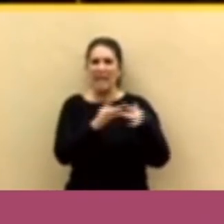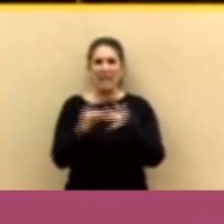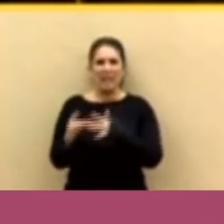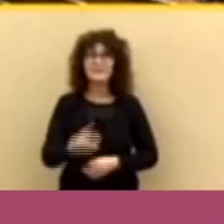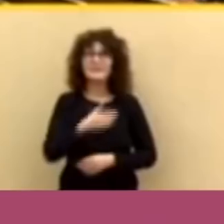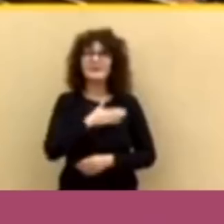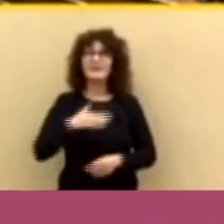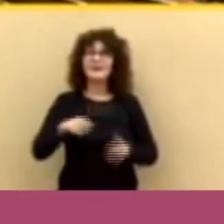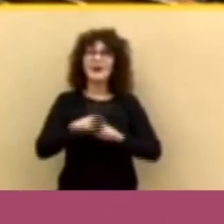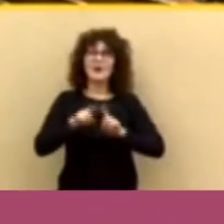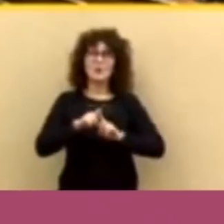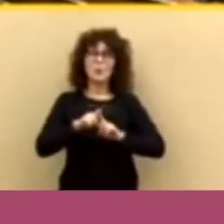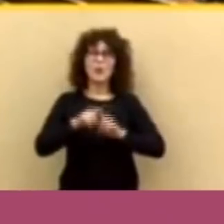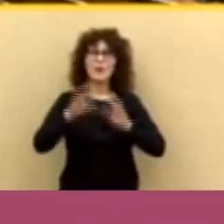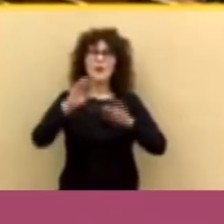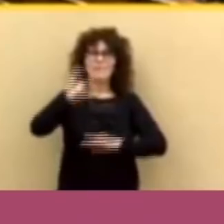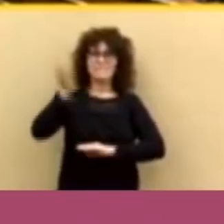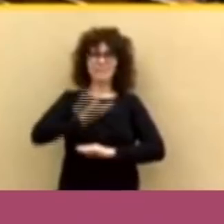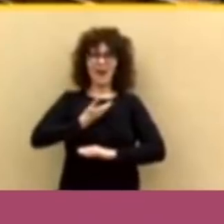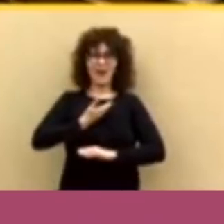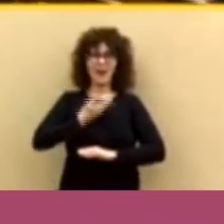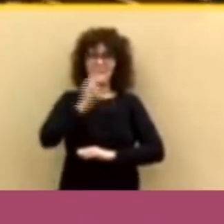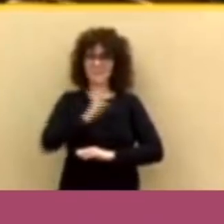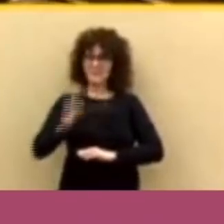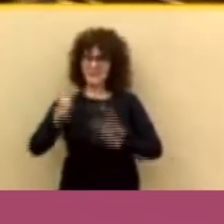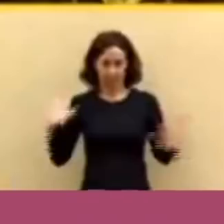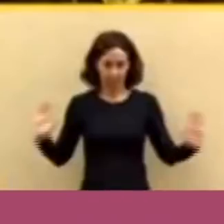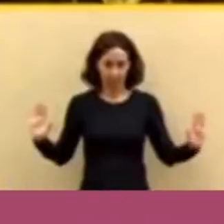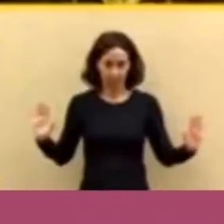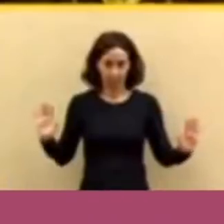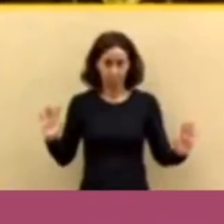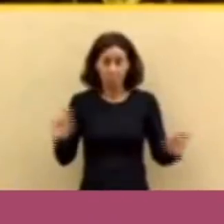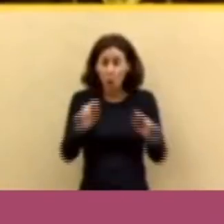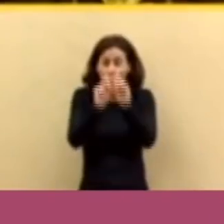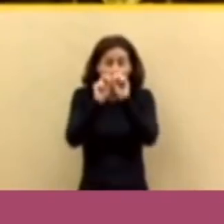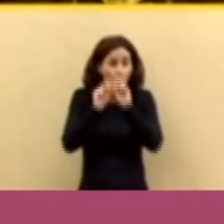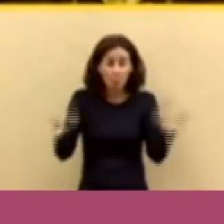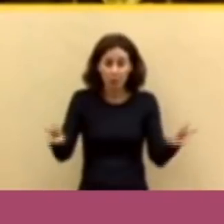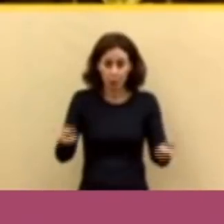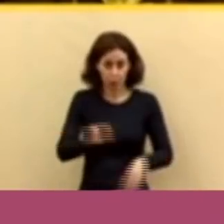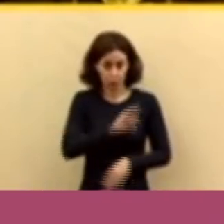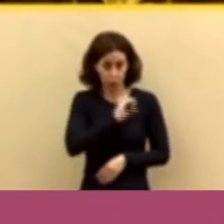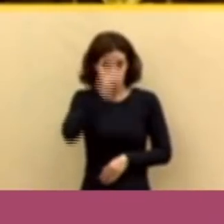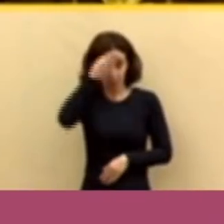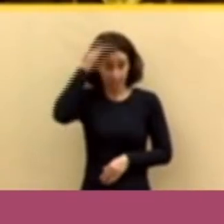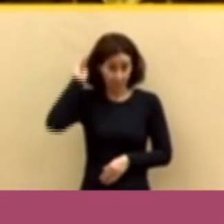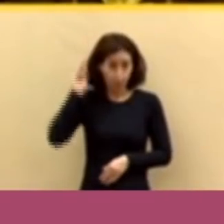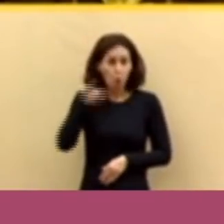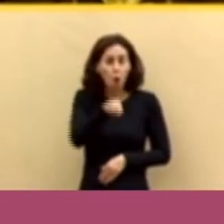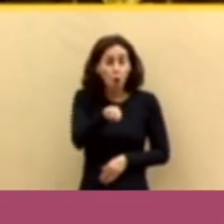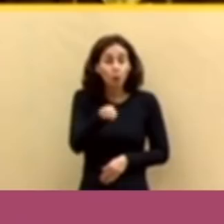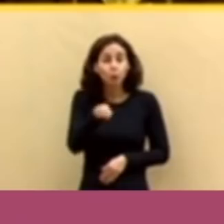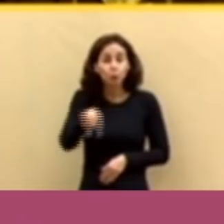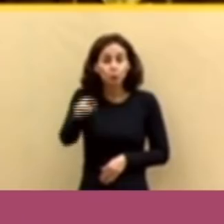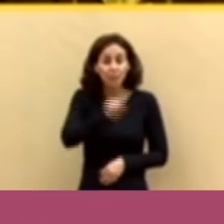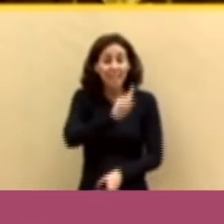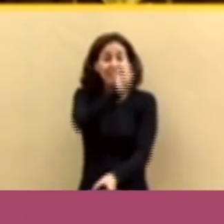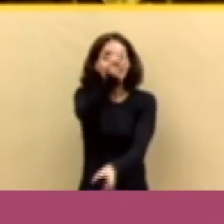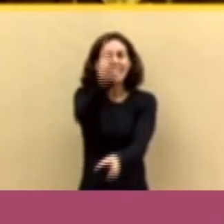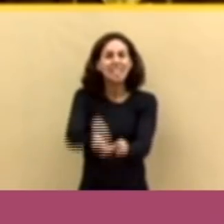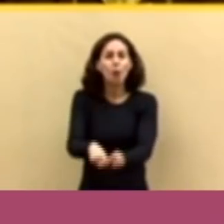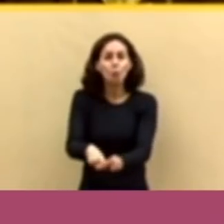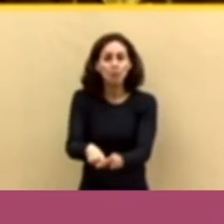cuestión, a nosotros Sánchez no nos dice absolutamente nada. Sánchez jugó ayer dialécticamente, y lo hizo con habilidad,